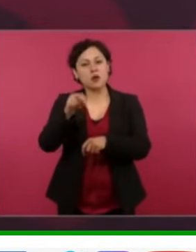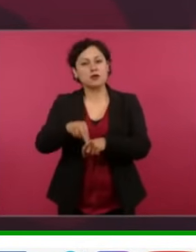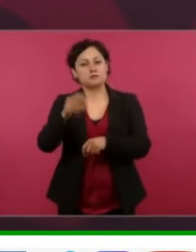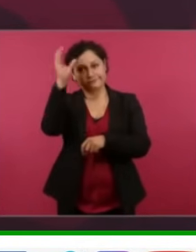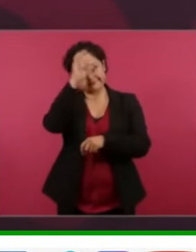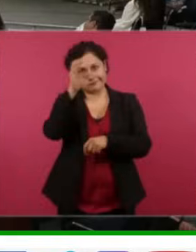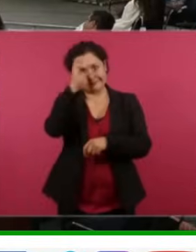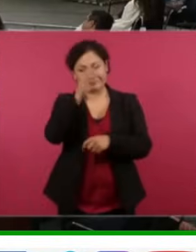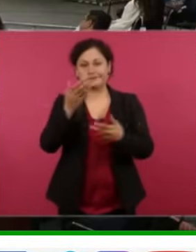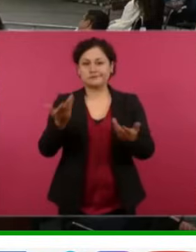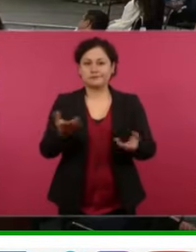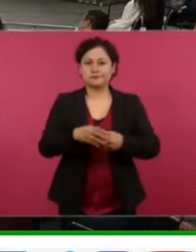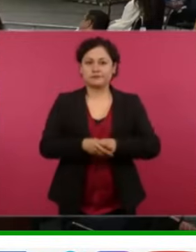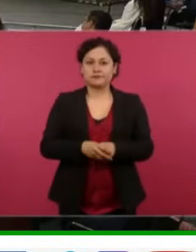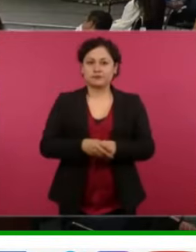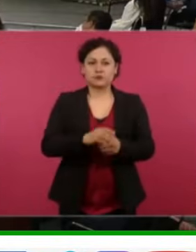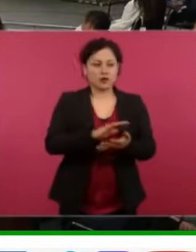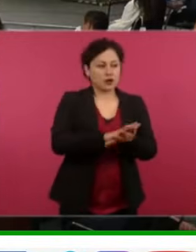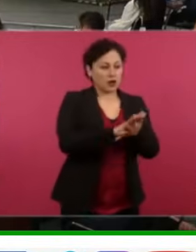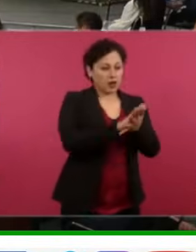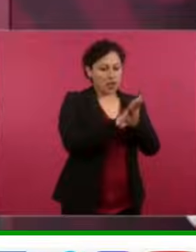Pero miren en qué terminó.